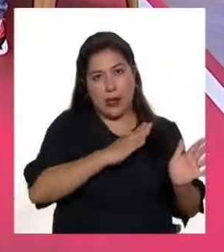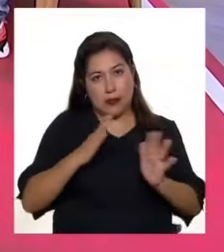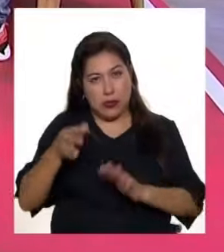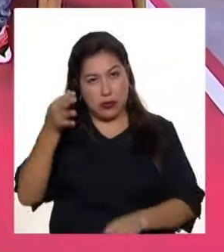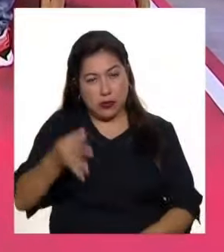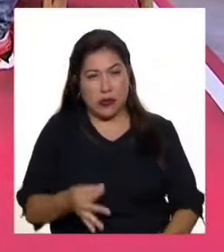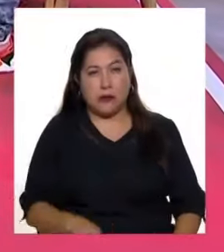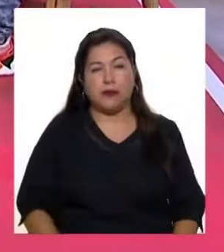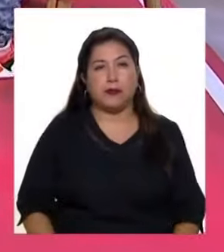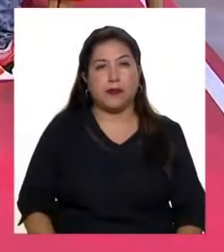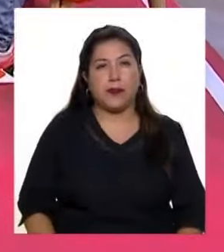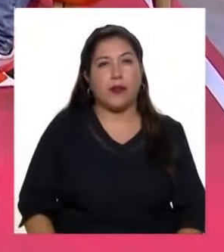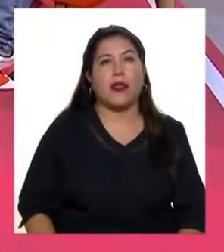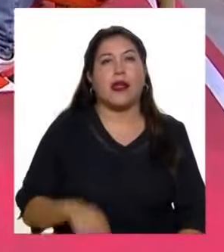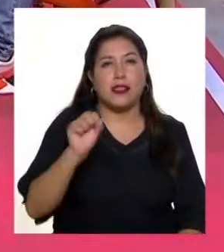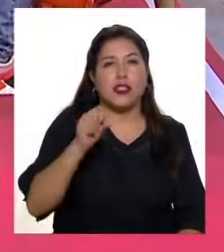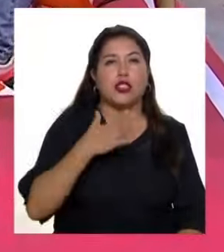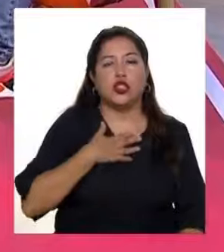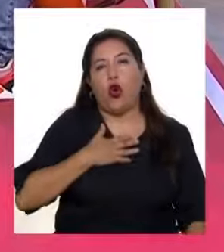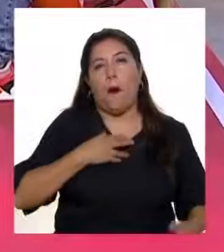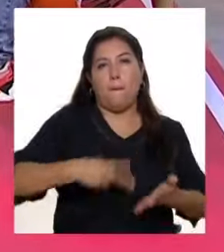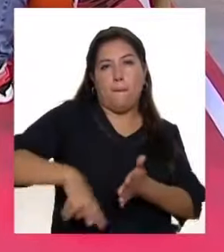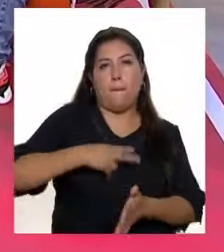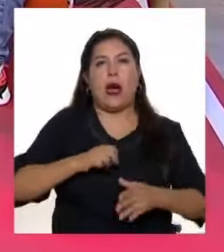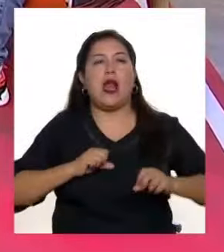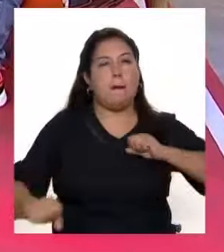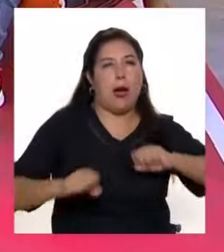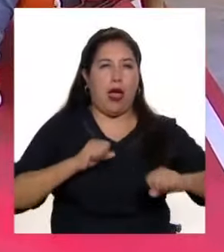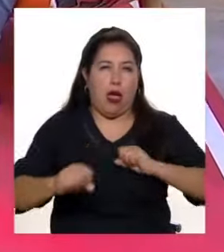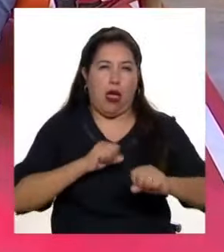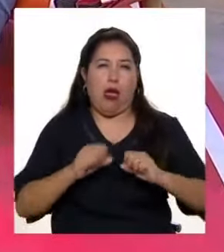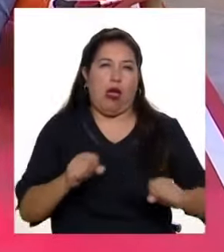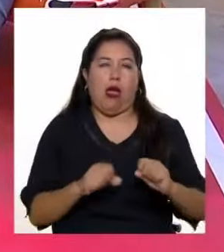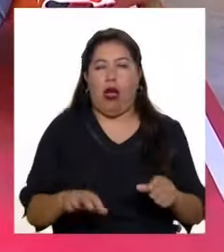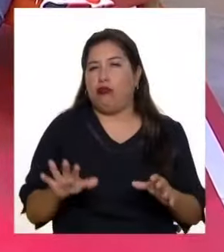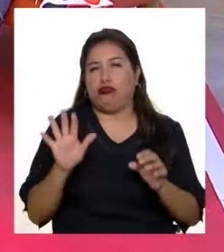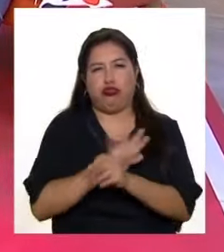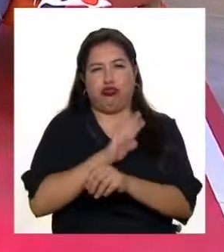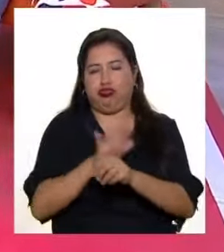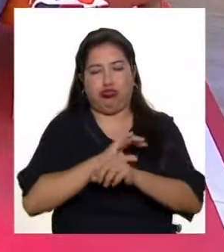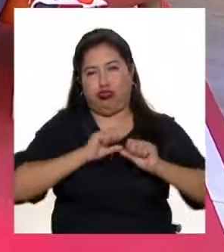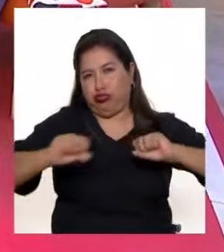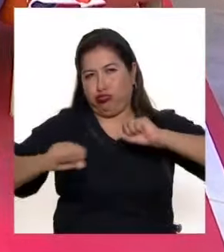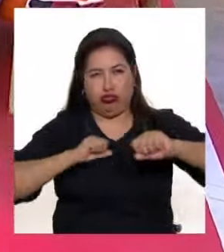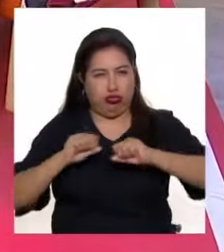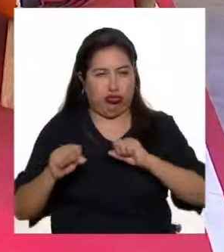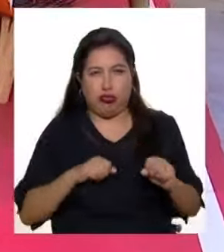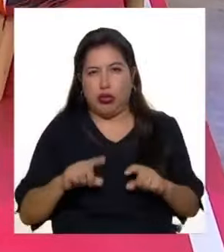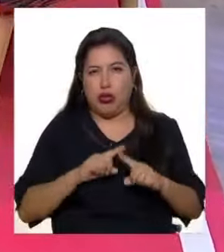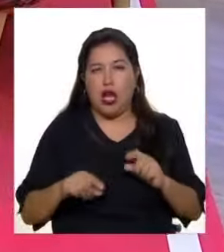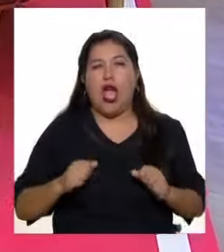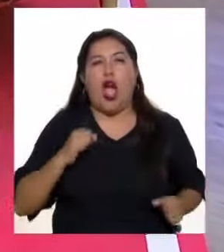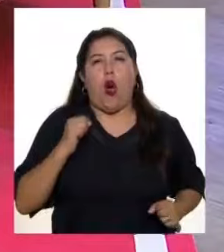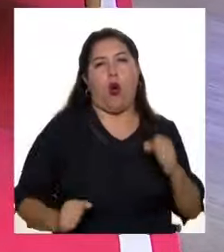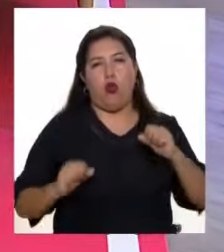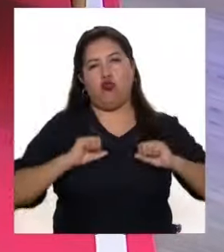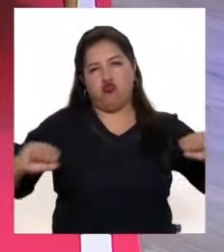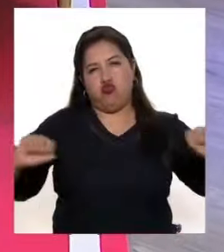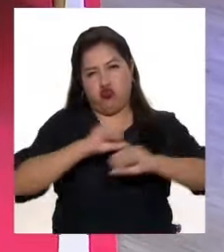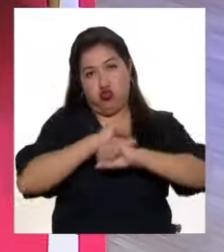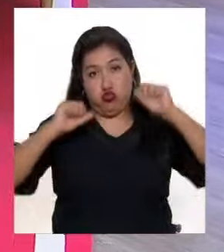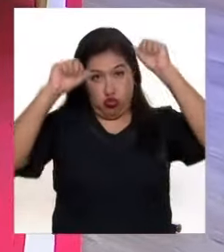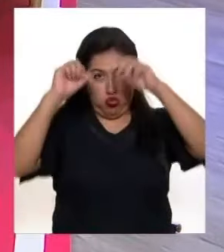yo he vuelto a hacer full body... Todos los días estoy haciendo unos ejercicios de cardio y después paso